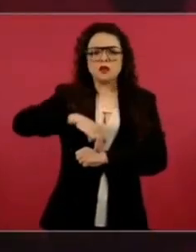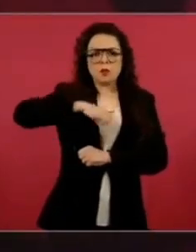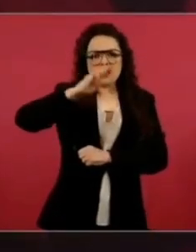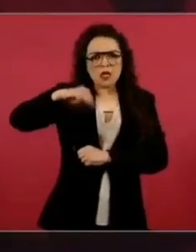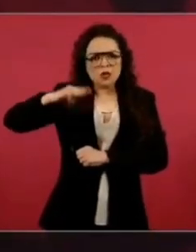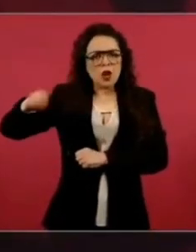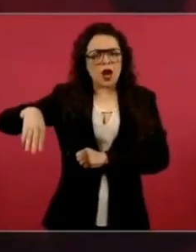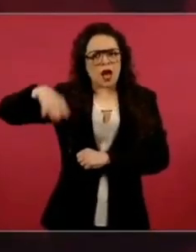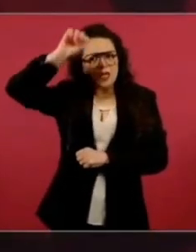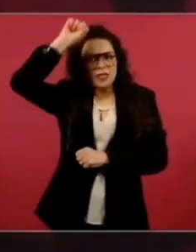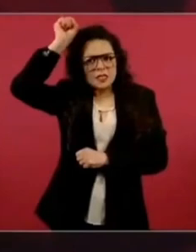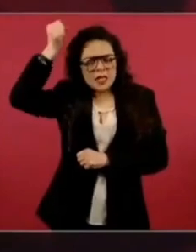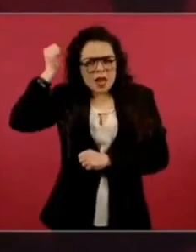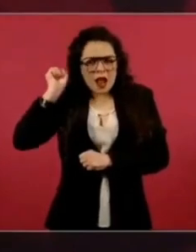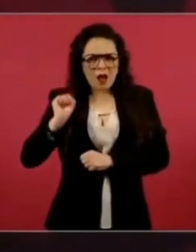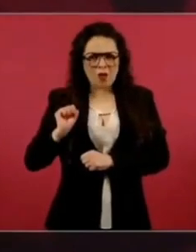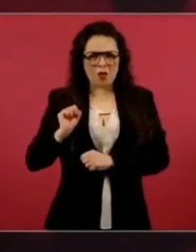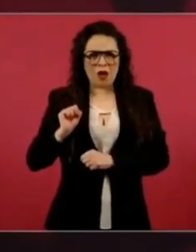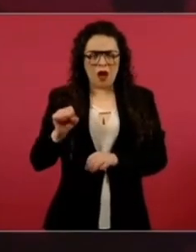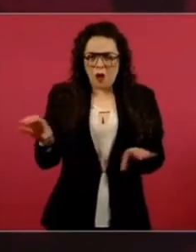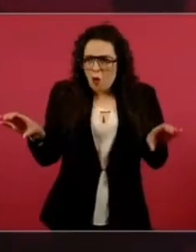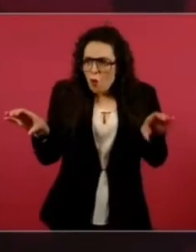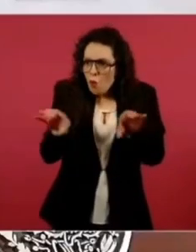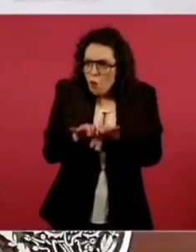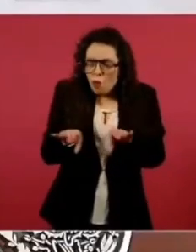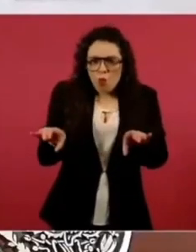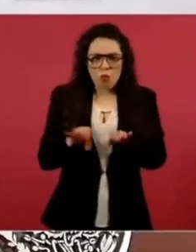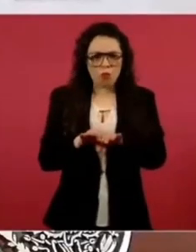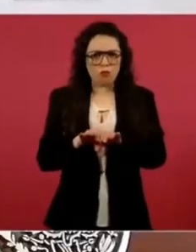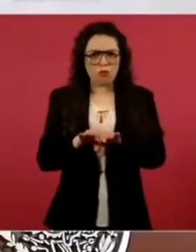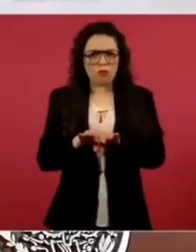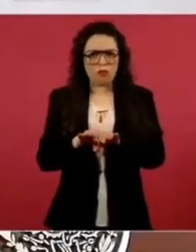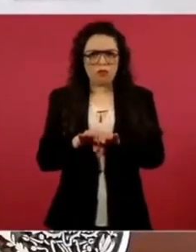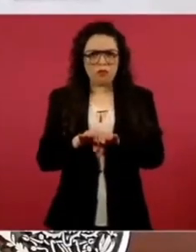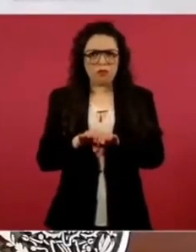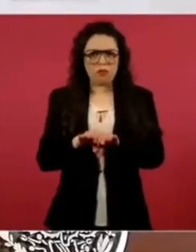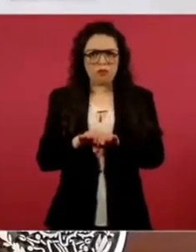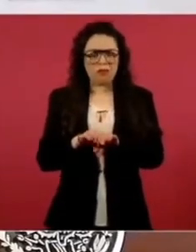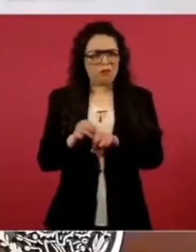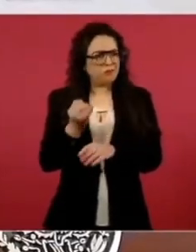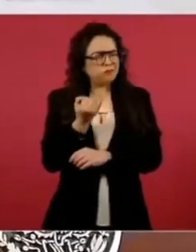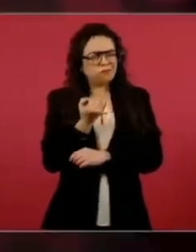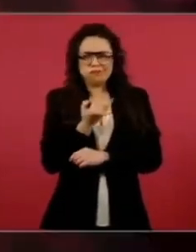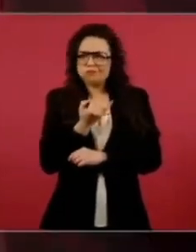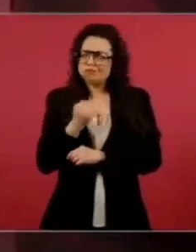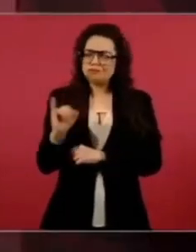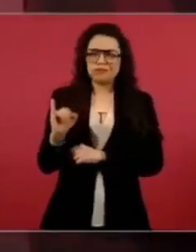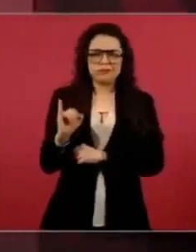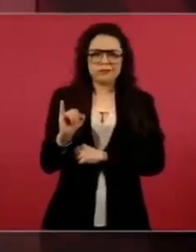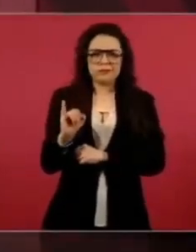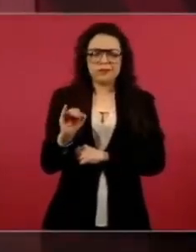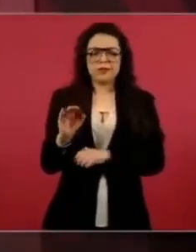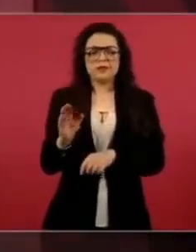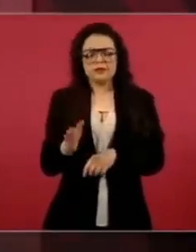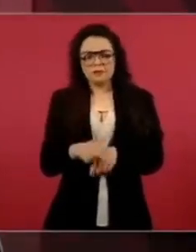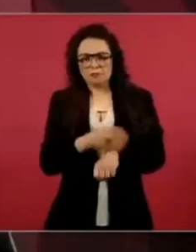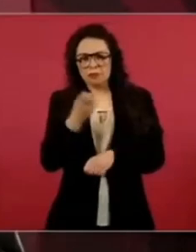Sinaloa entonces llegamos parte de la